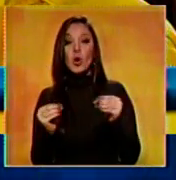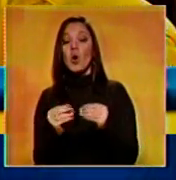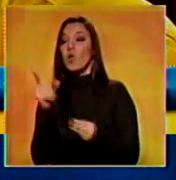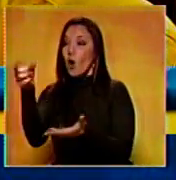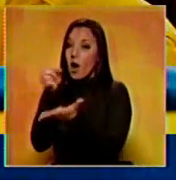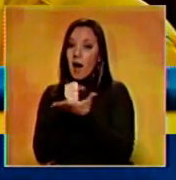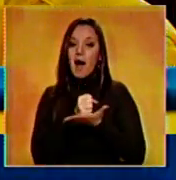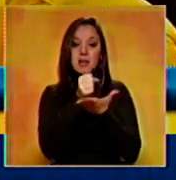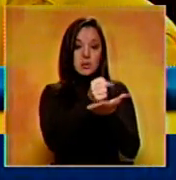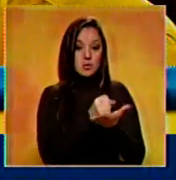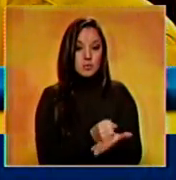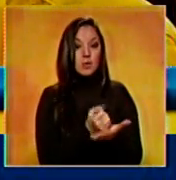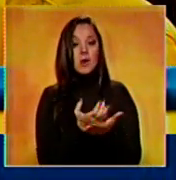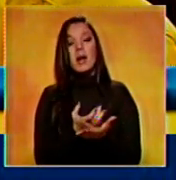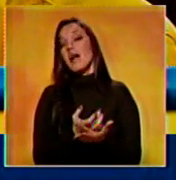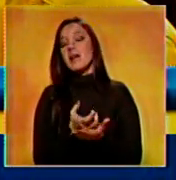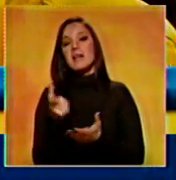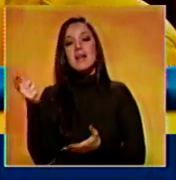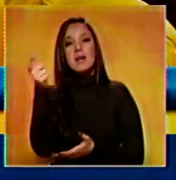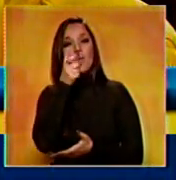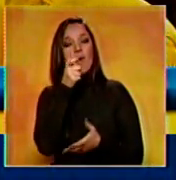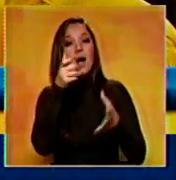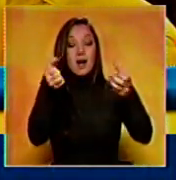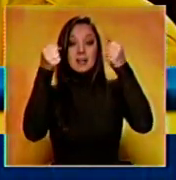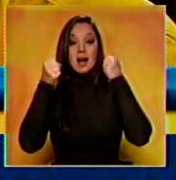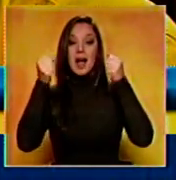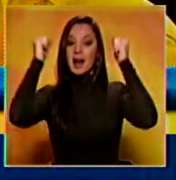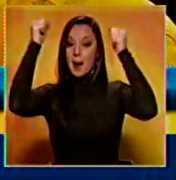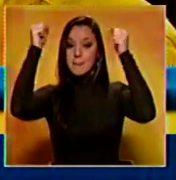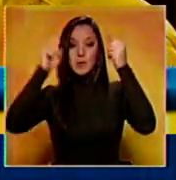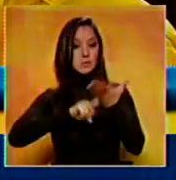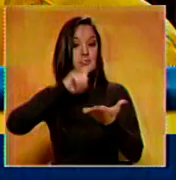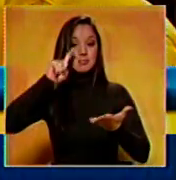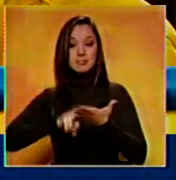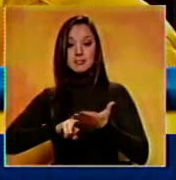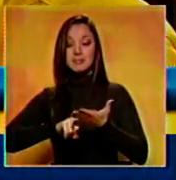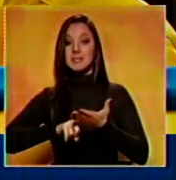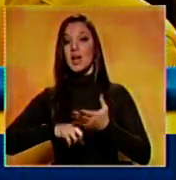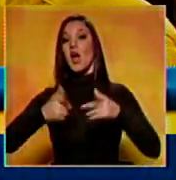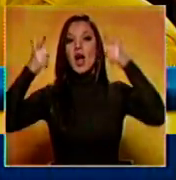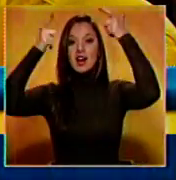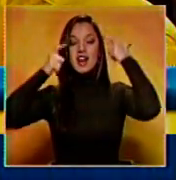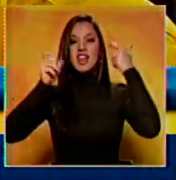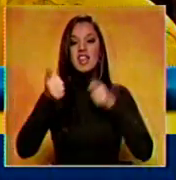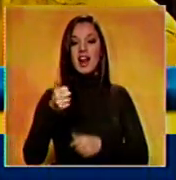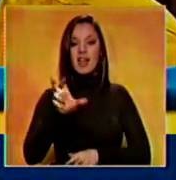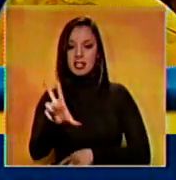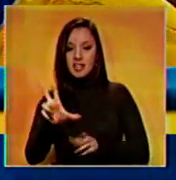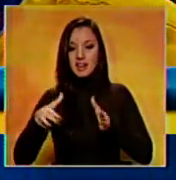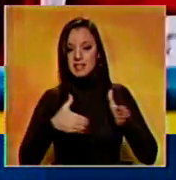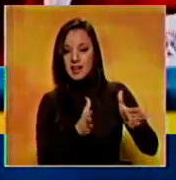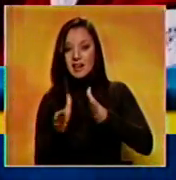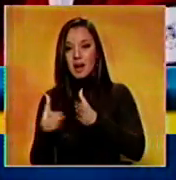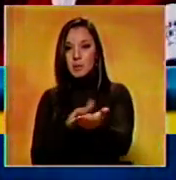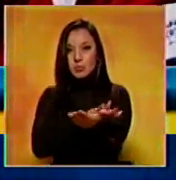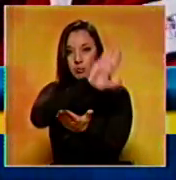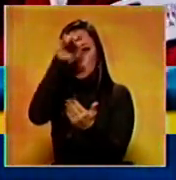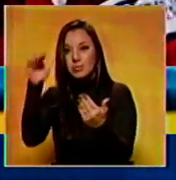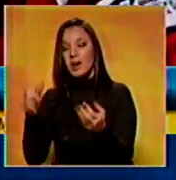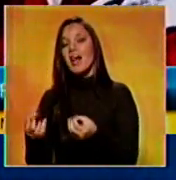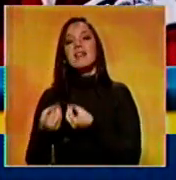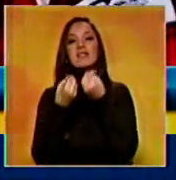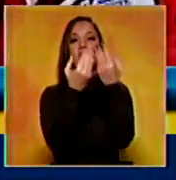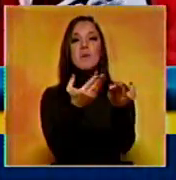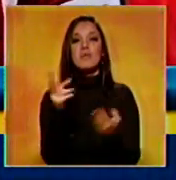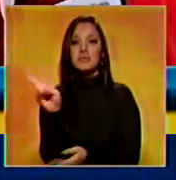de arena para que se traigan este tipo de trofeos. Campeones absolutos, reyes de las 13 trochas de Colombia para Venezuela. Ahora apuntan